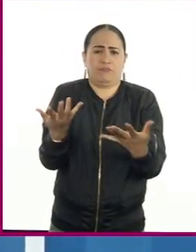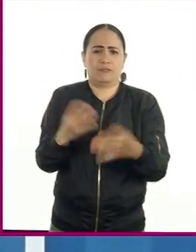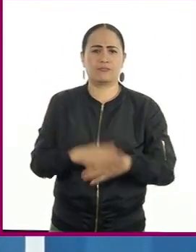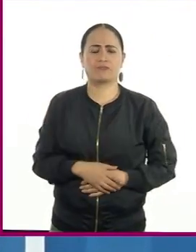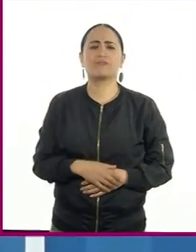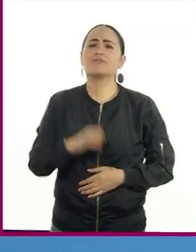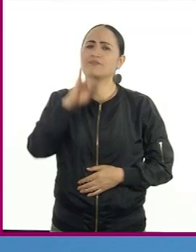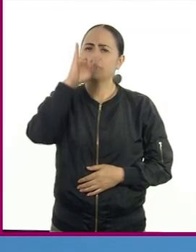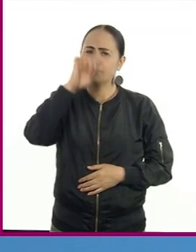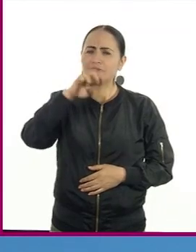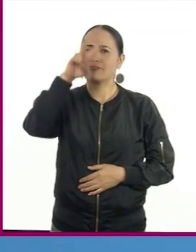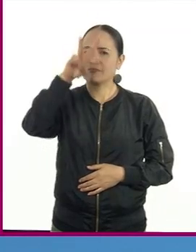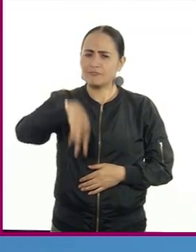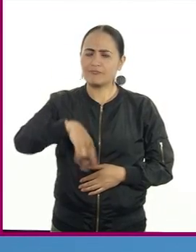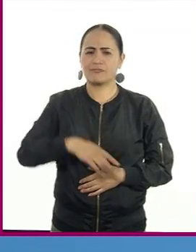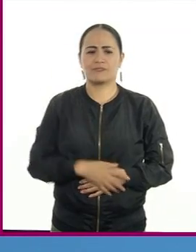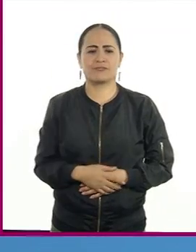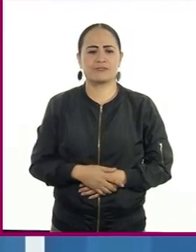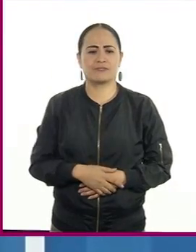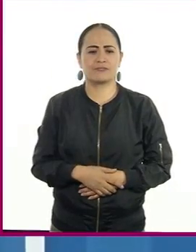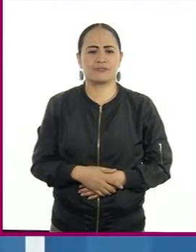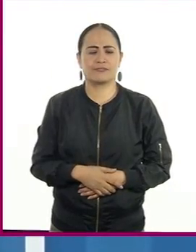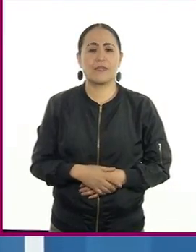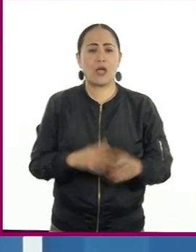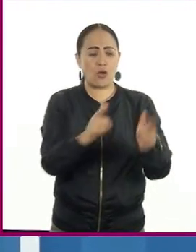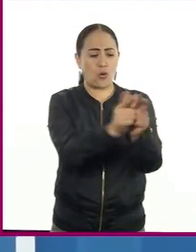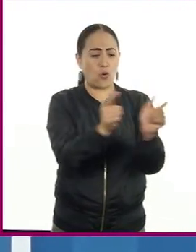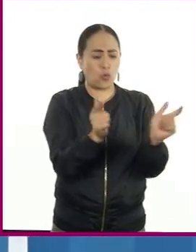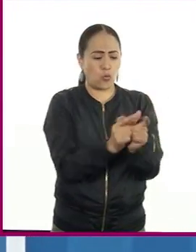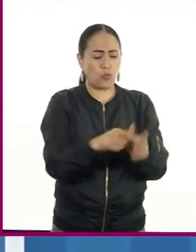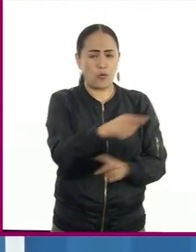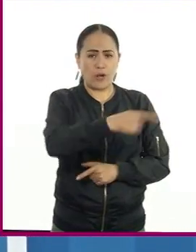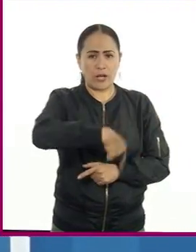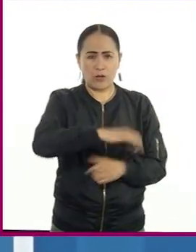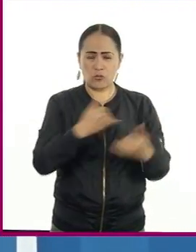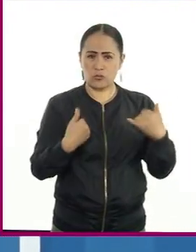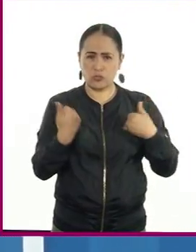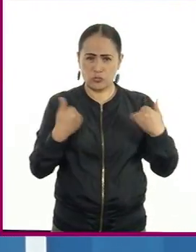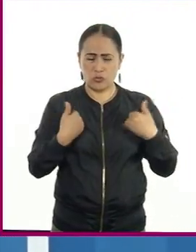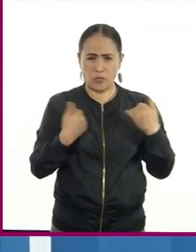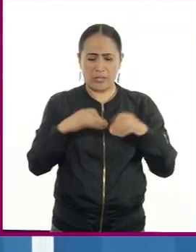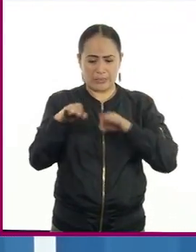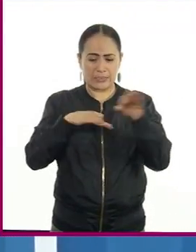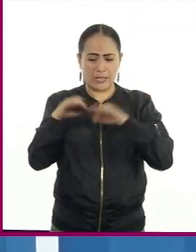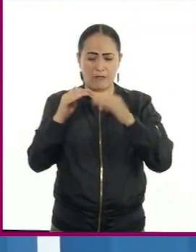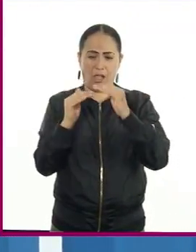Así es, maestro. Esta población vive desigualdad